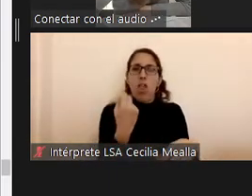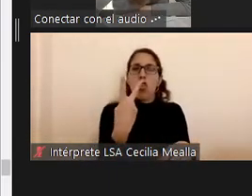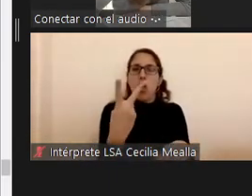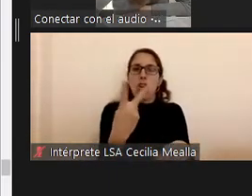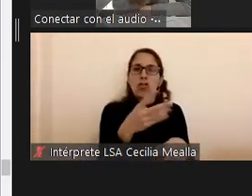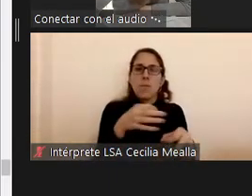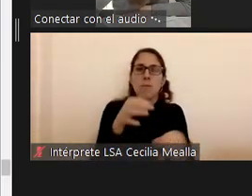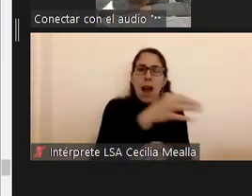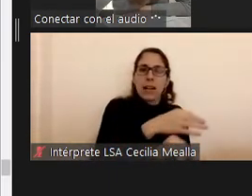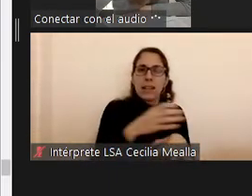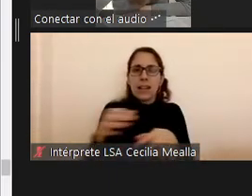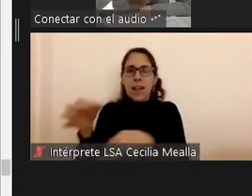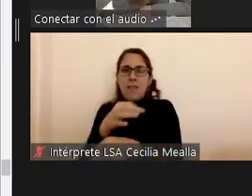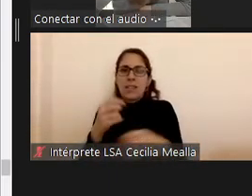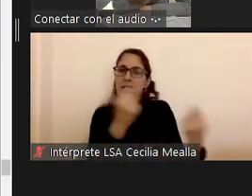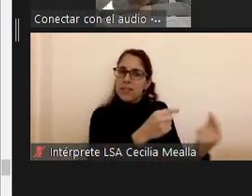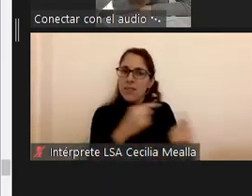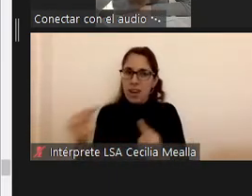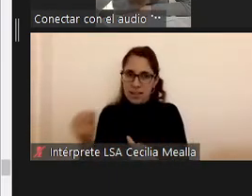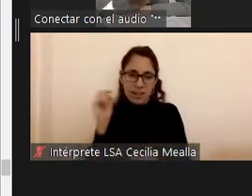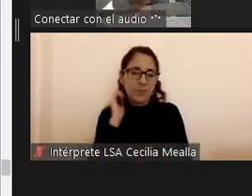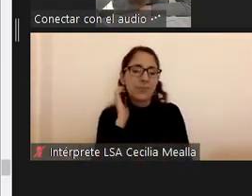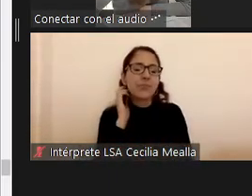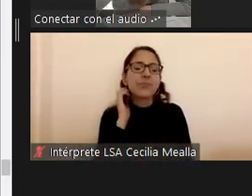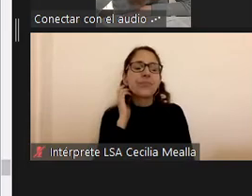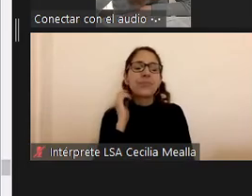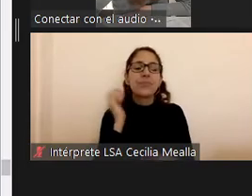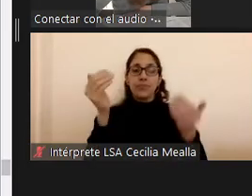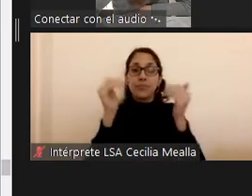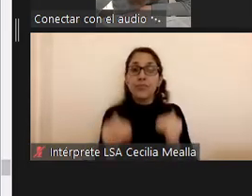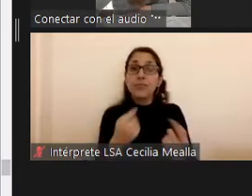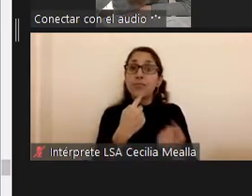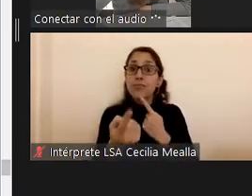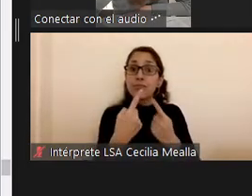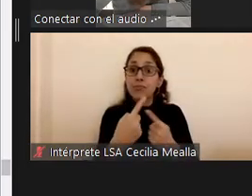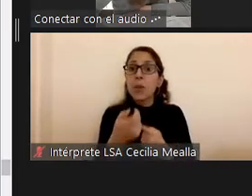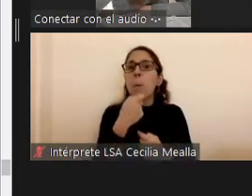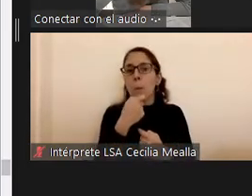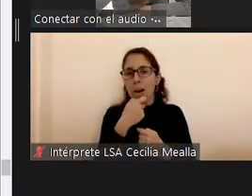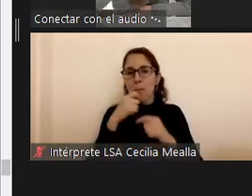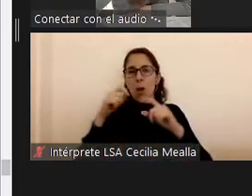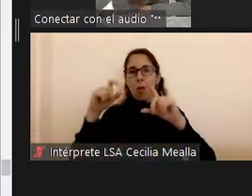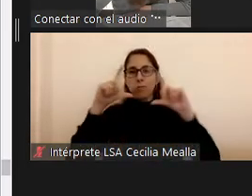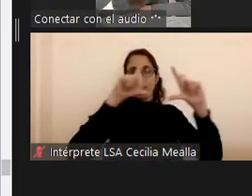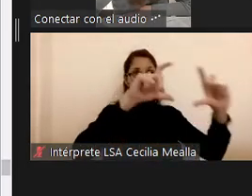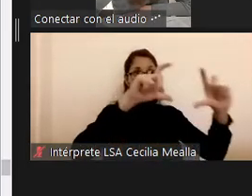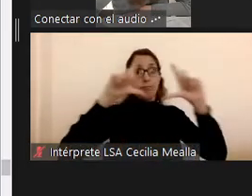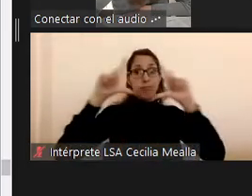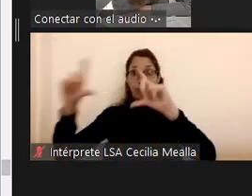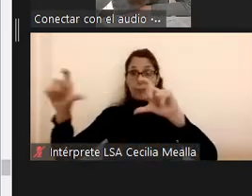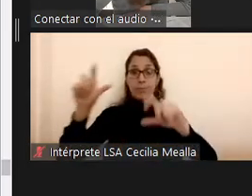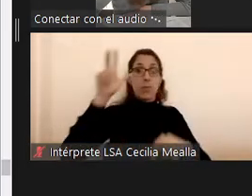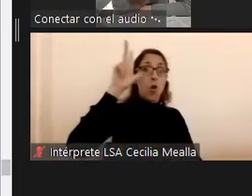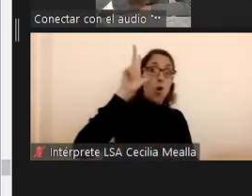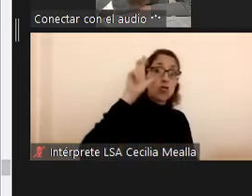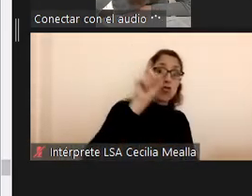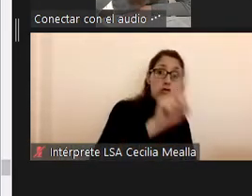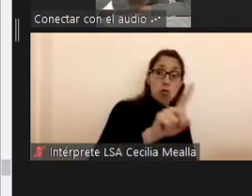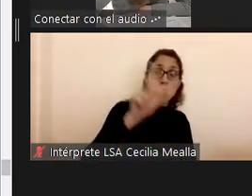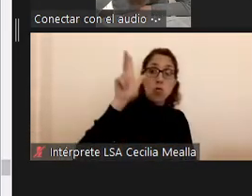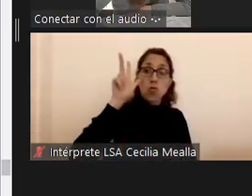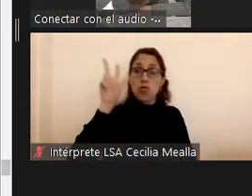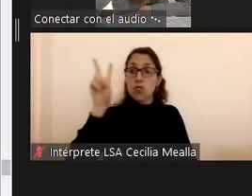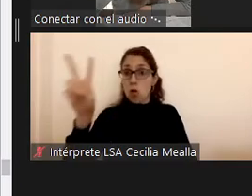las siguientes preguntas. Por ejemplo, en la imagen 8.1 y 8.2 se observan